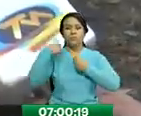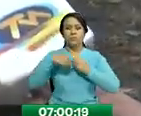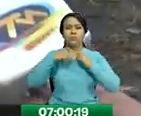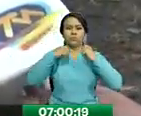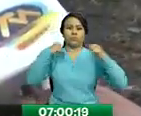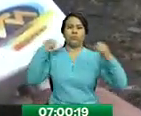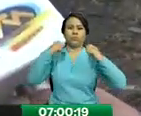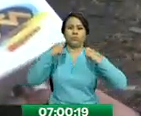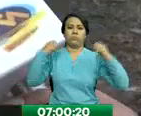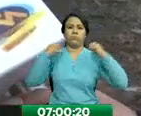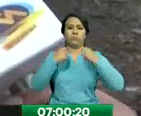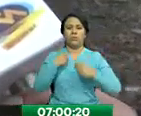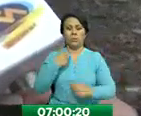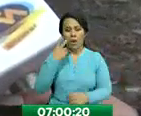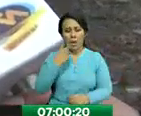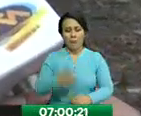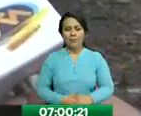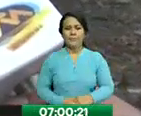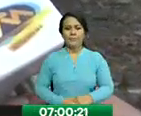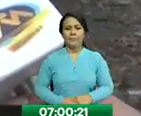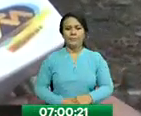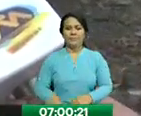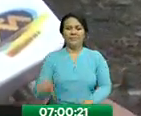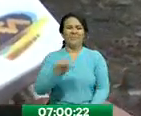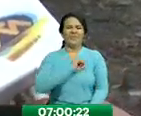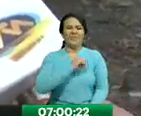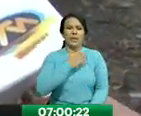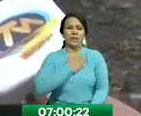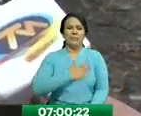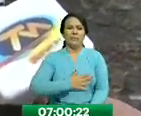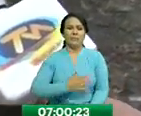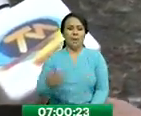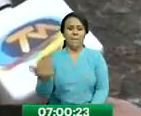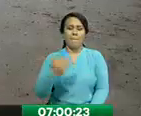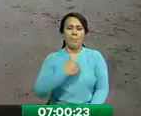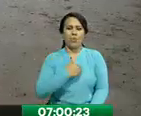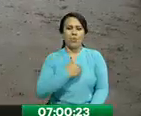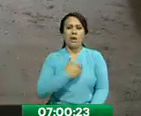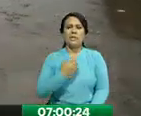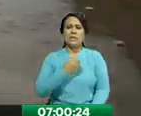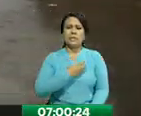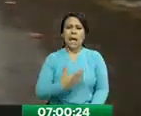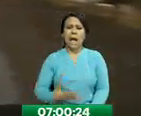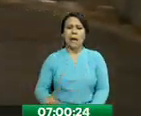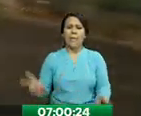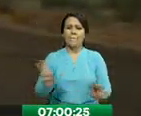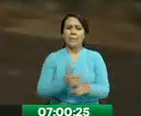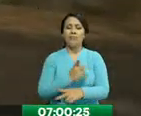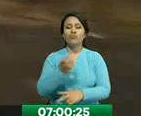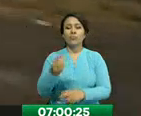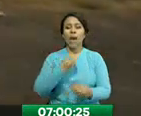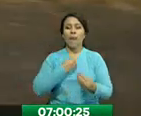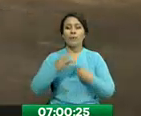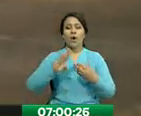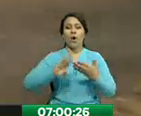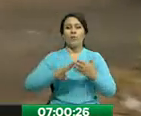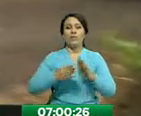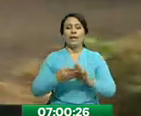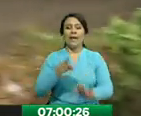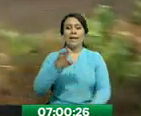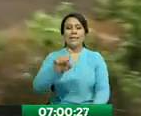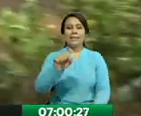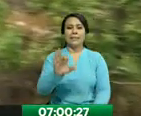el cinturón así y una puñalada, no sé, por aquí, porque tenía pura sangre. El hecho se registró en la comunidad que Estancia de Las Palmas del